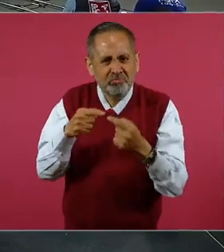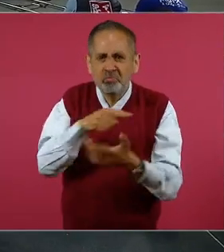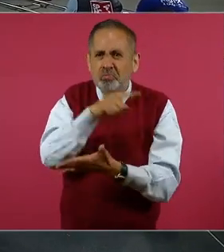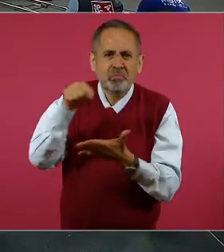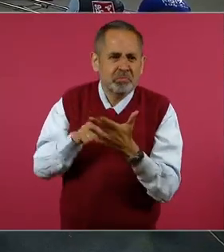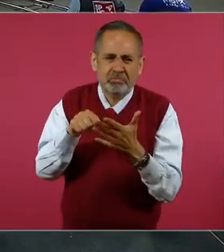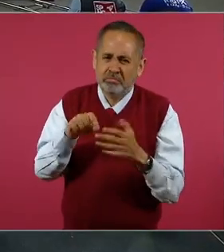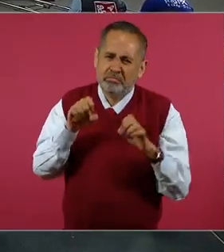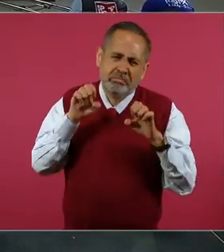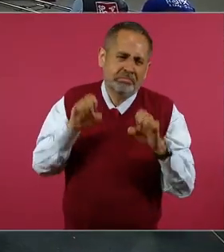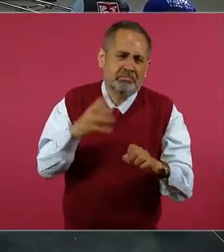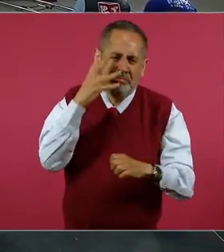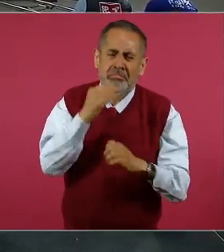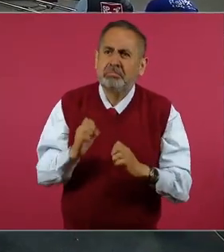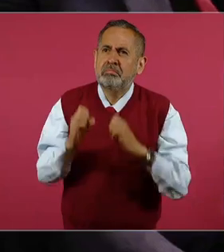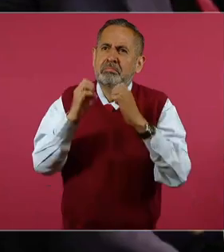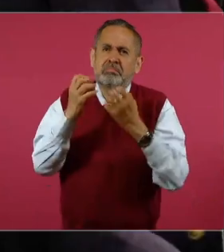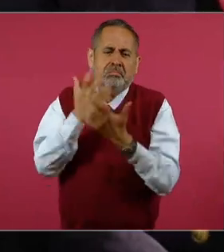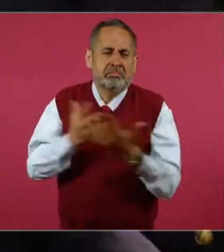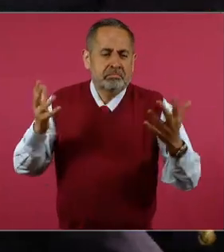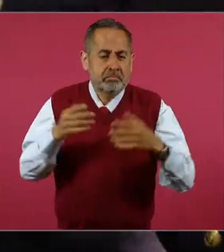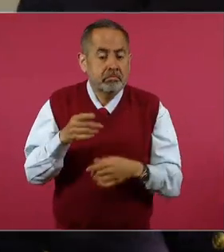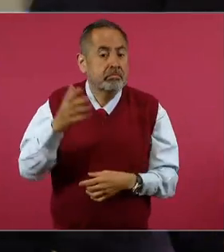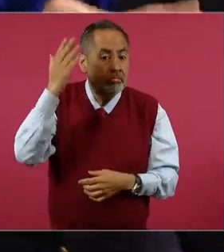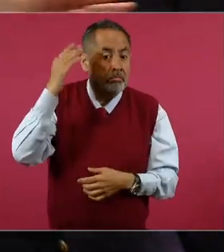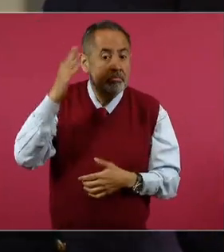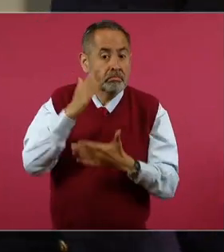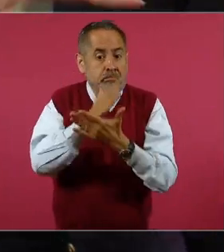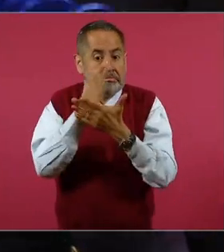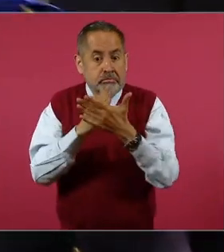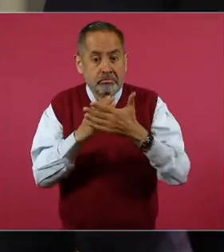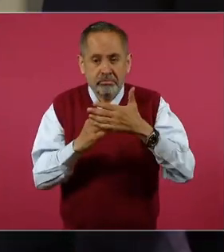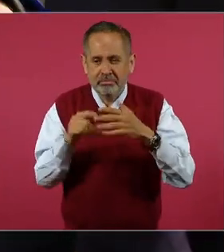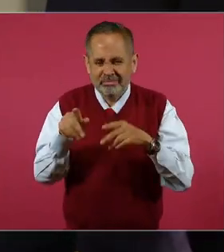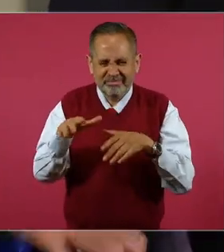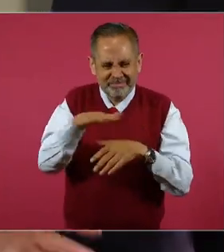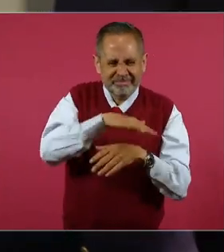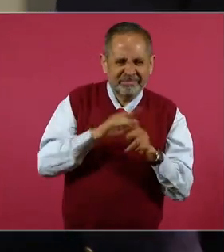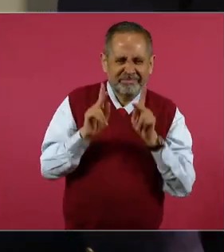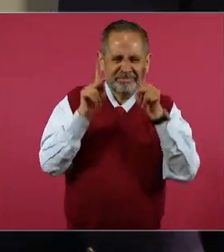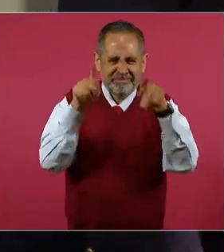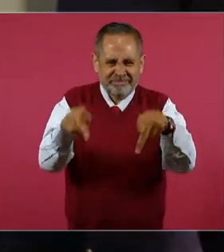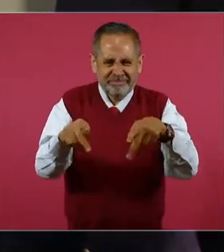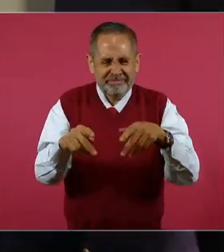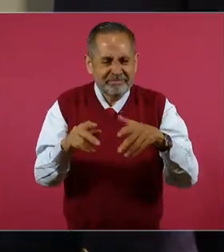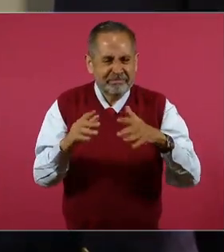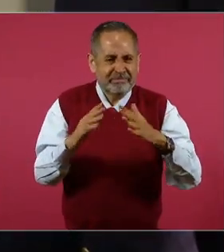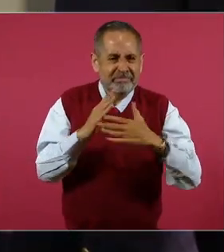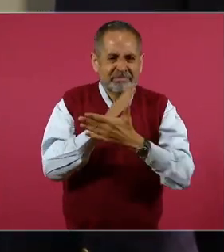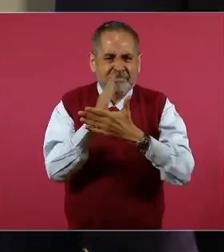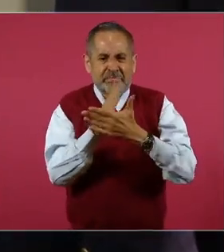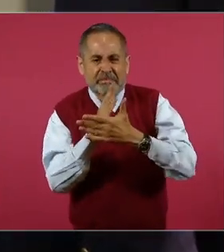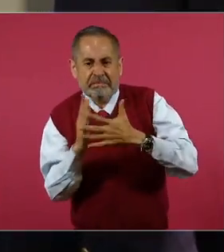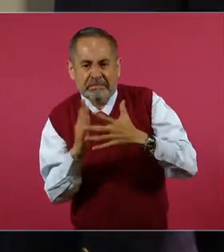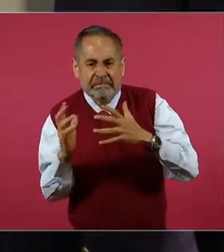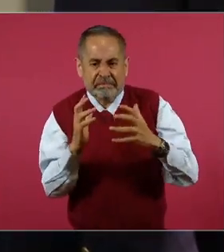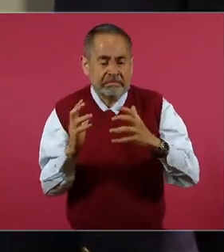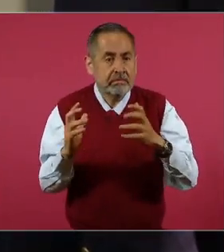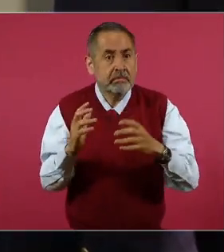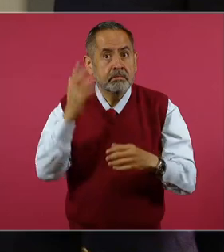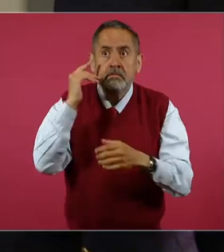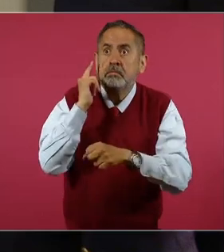edificio majestuoso? Nos platicaba ella de que tenía un daño estructural este puente de cobre, que se dieron cuenta, no se habían dado cuenta